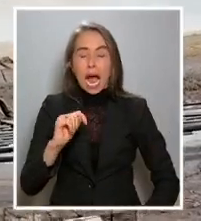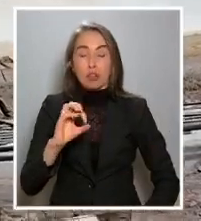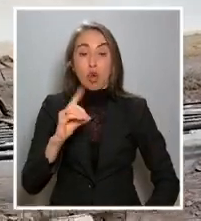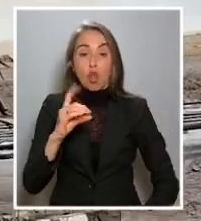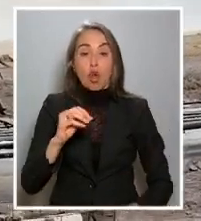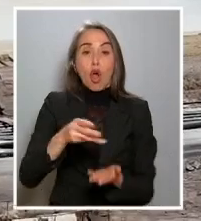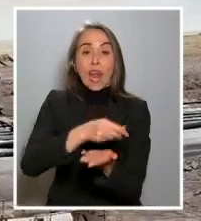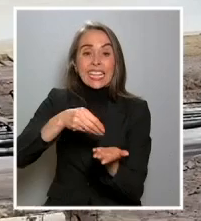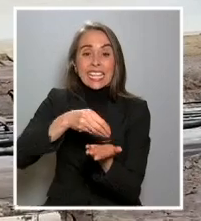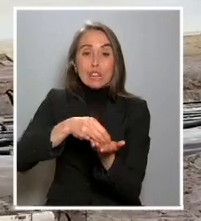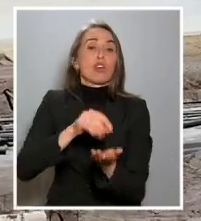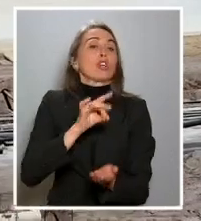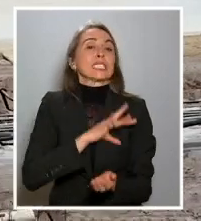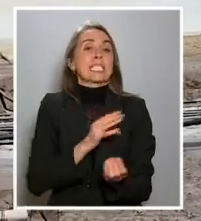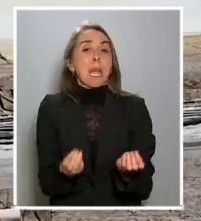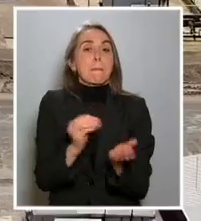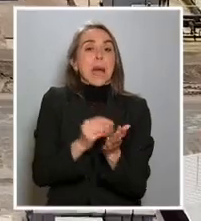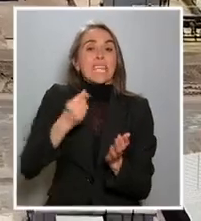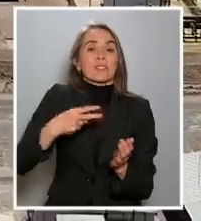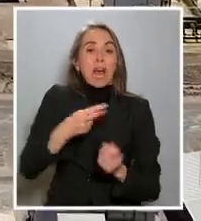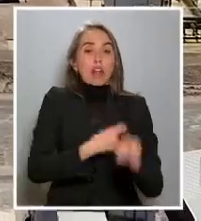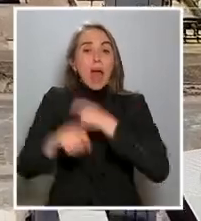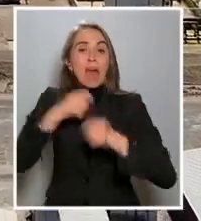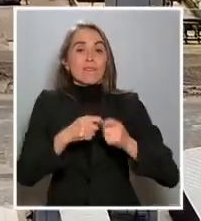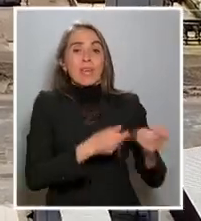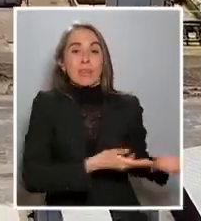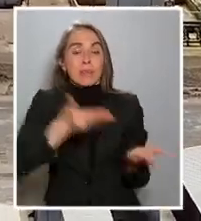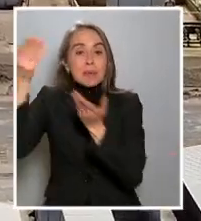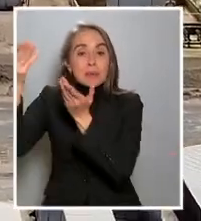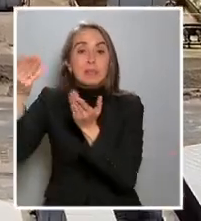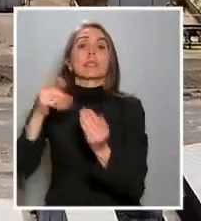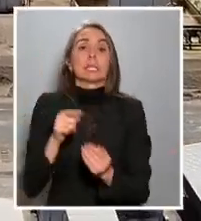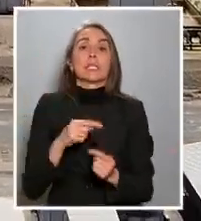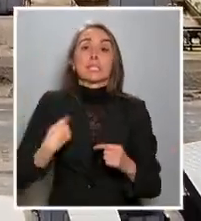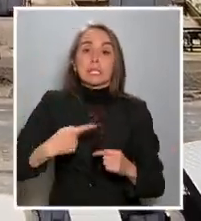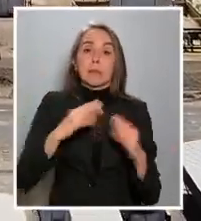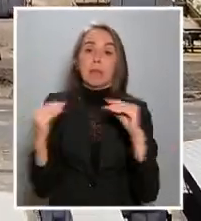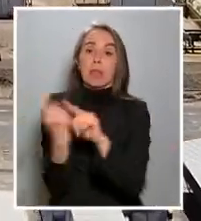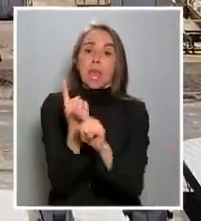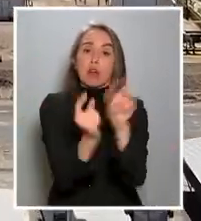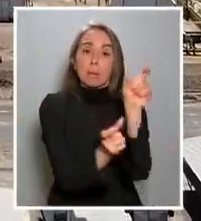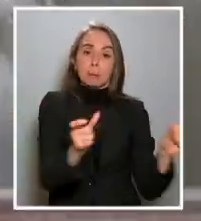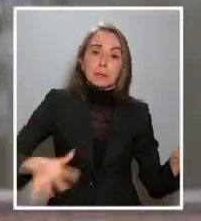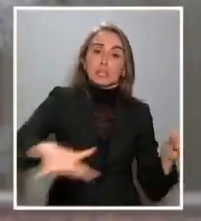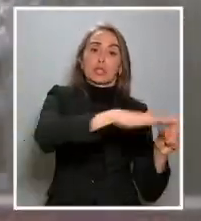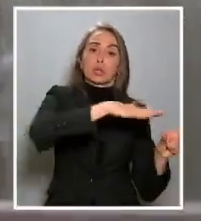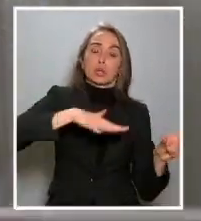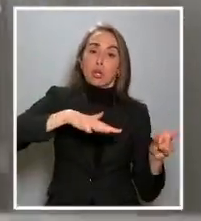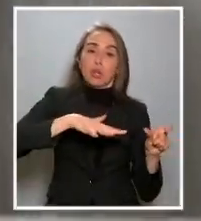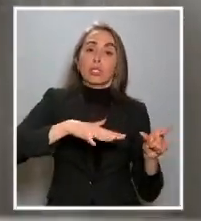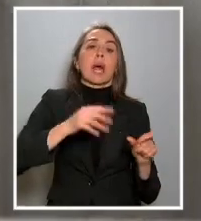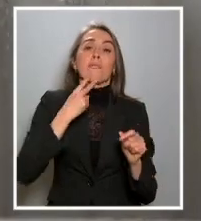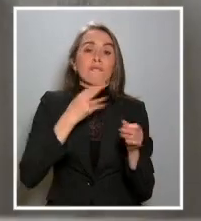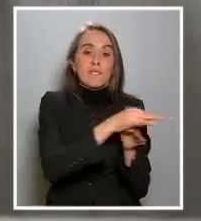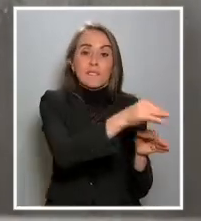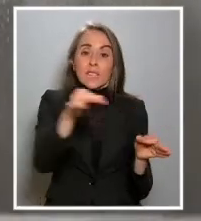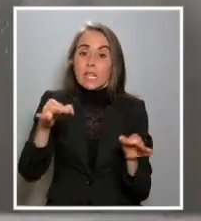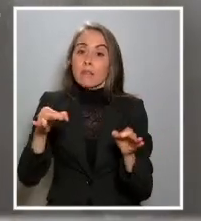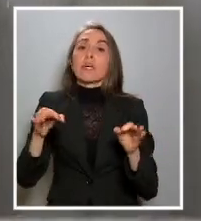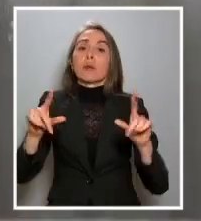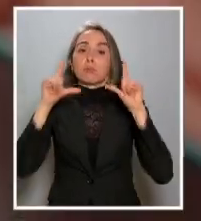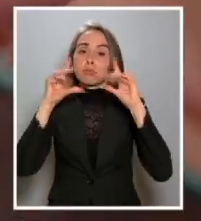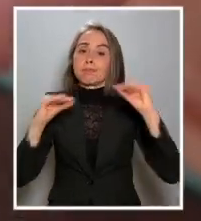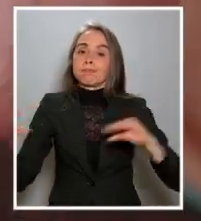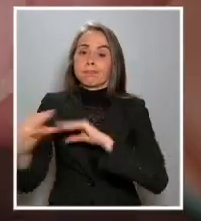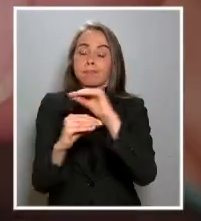de nuestra industria. Esta estrategia involucra, por cierto, un constante diálogo social y protagonismo de sus comunidades.